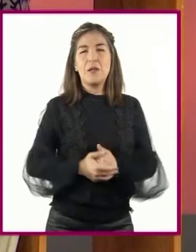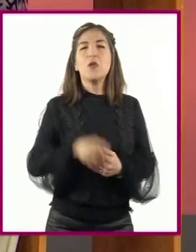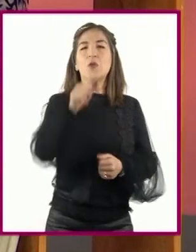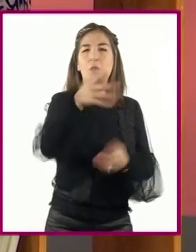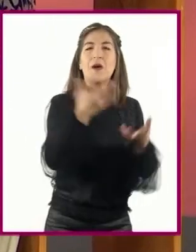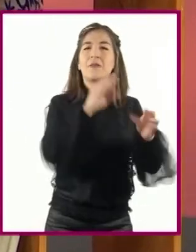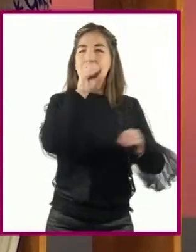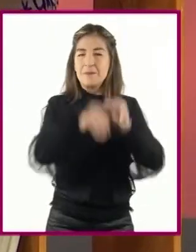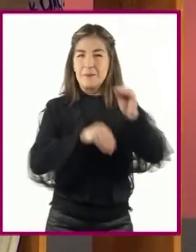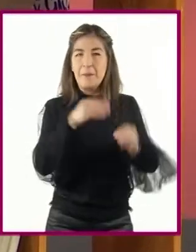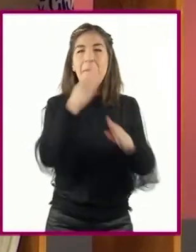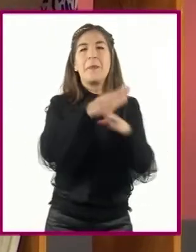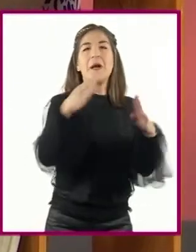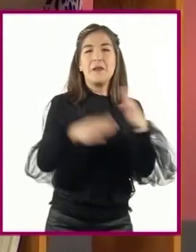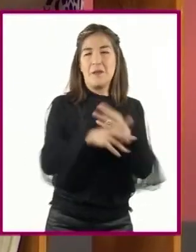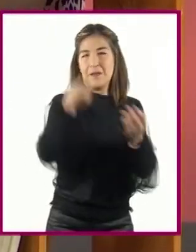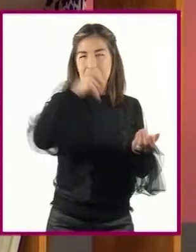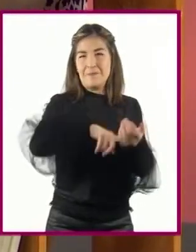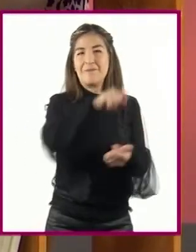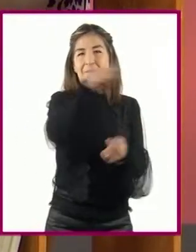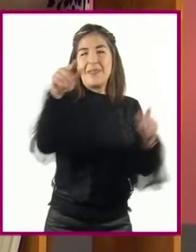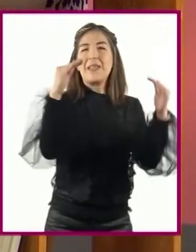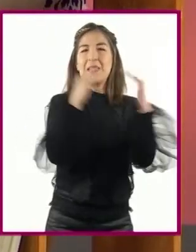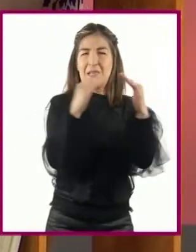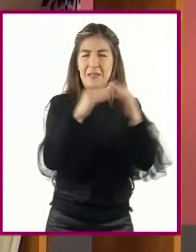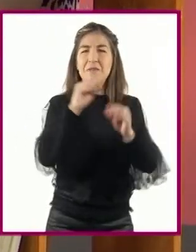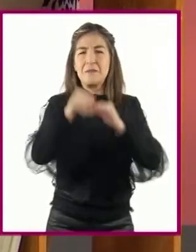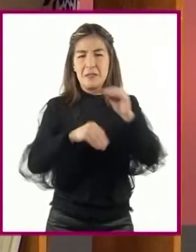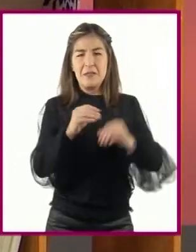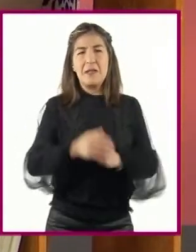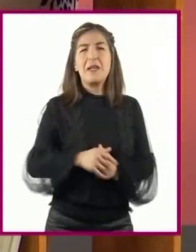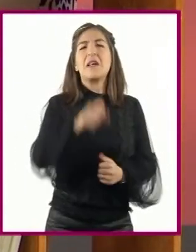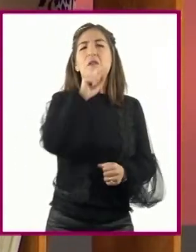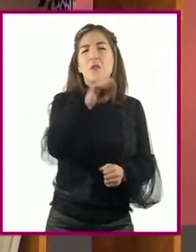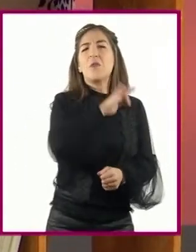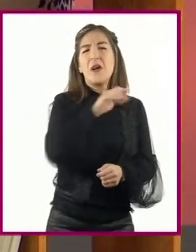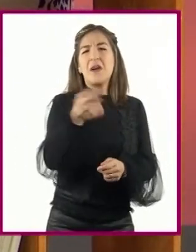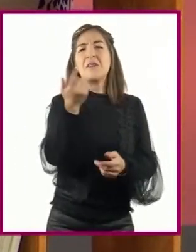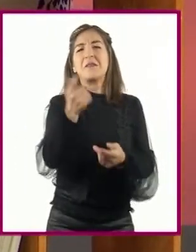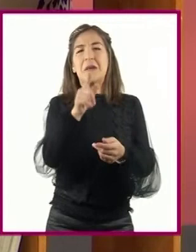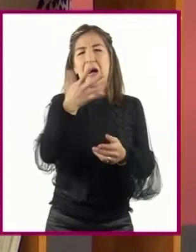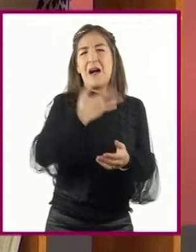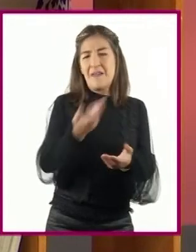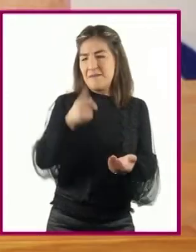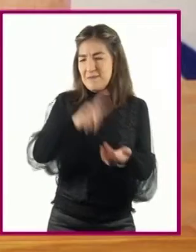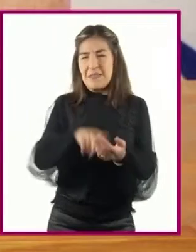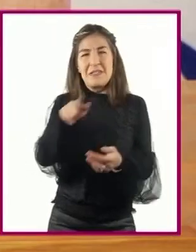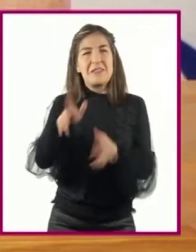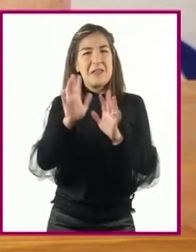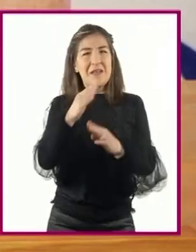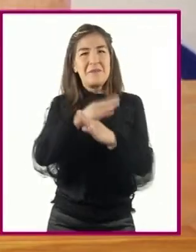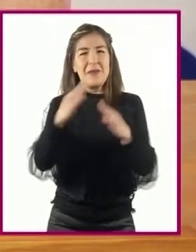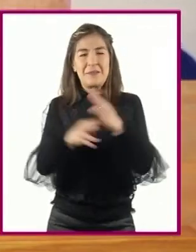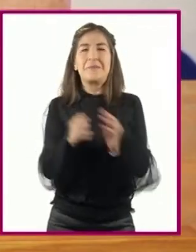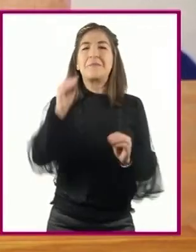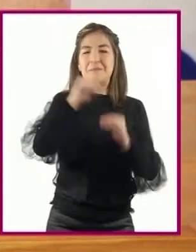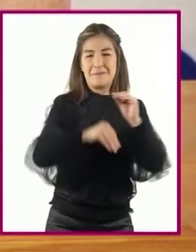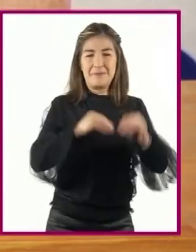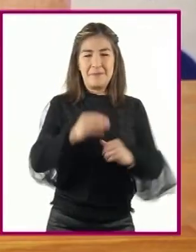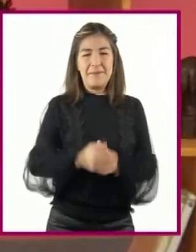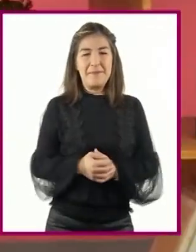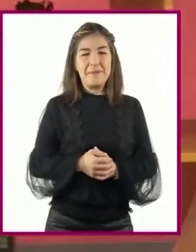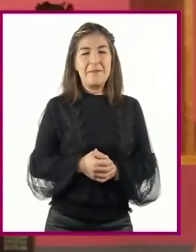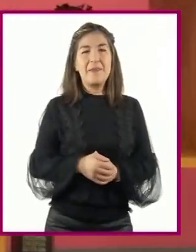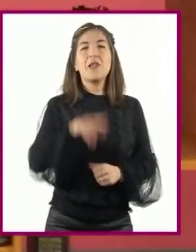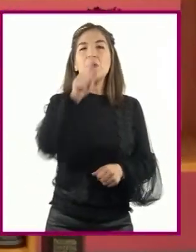Elabórenlos con materiales que tengan en casa. Incluso pueden adaptar algunos que ya tengan hechos. Recuerden que tal